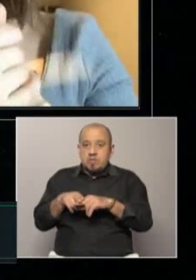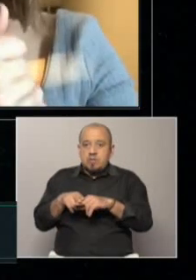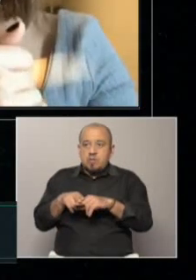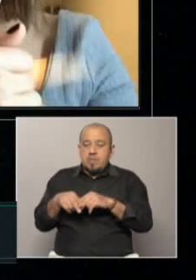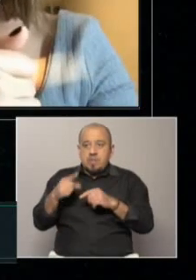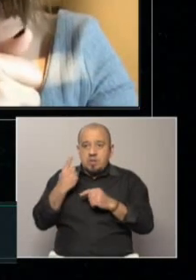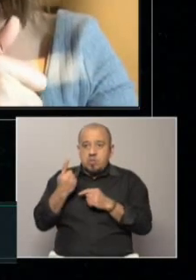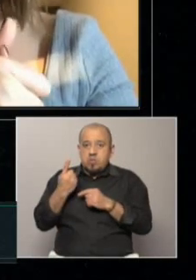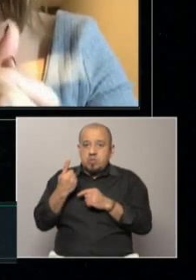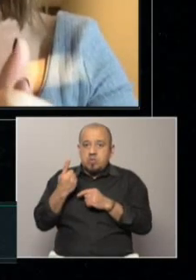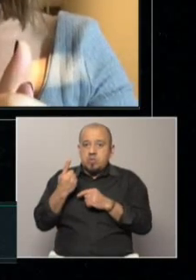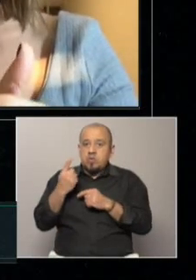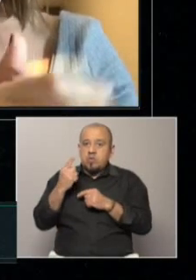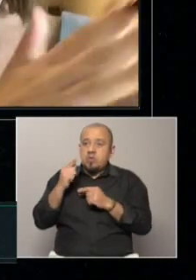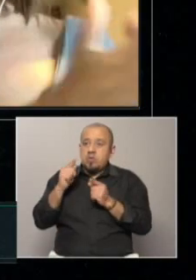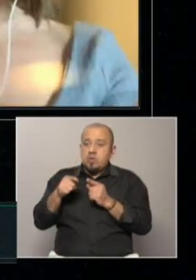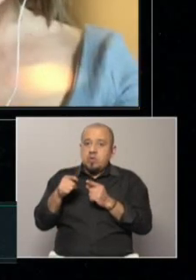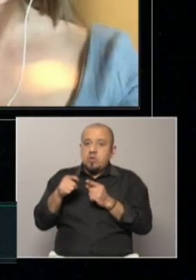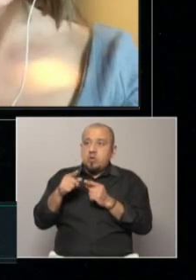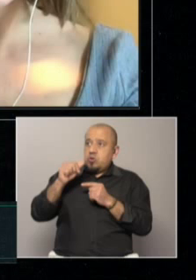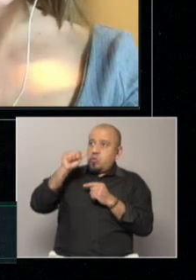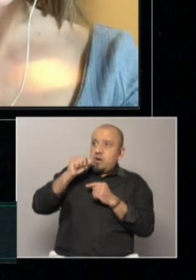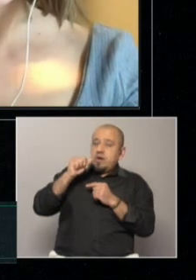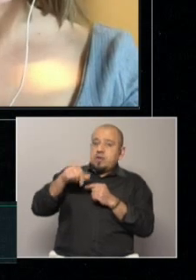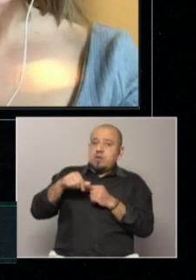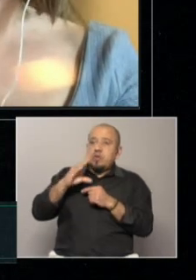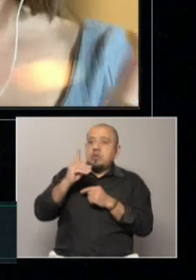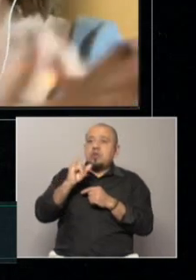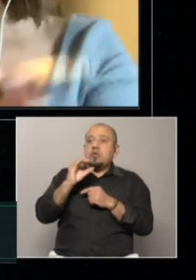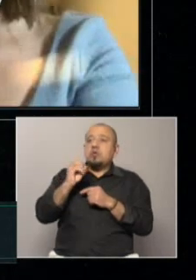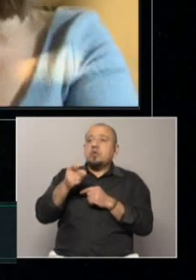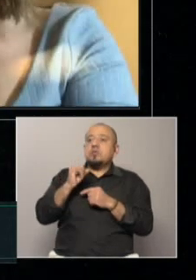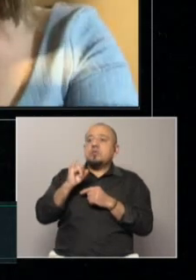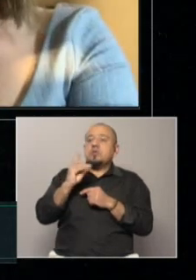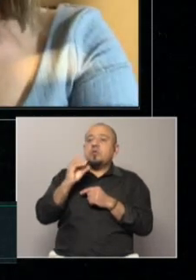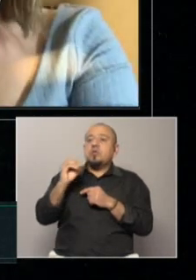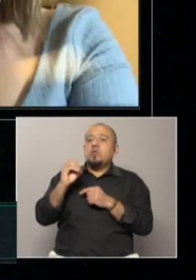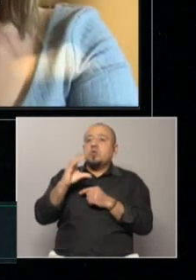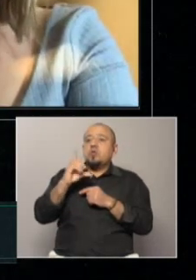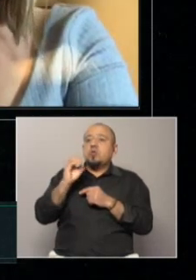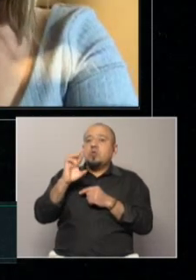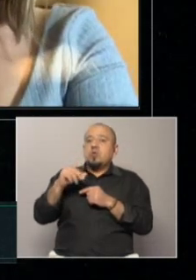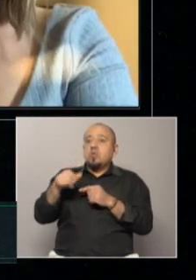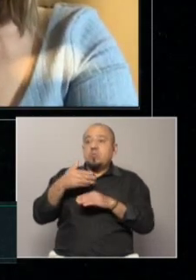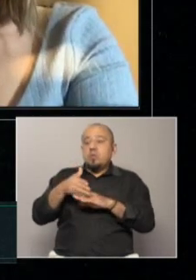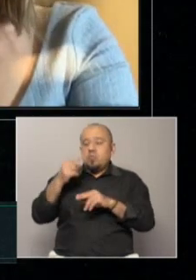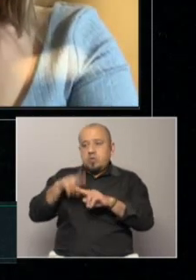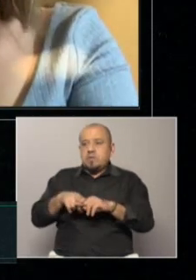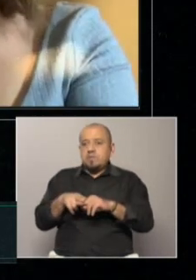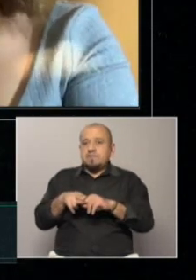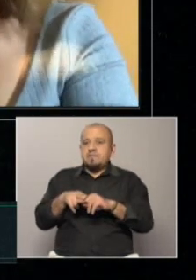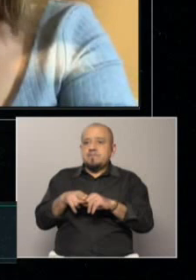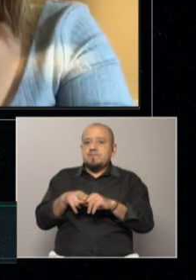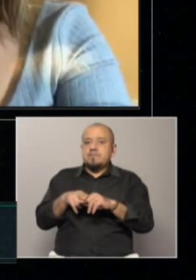dos muertes. Una de ellas con reconocimiento, o sea, tomaron y consumieron dióxido de cloro y lamentablemente después terminaron falleciendo. Se